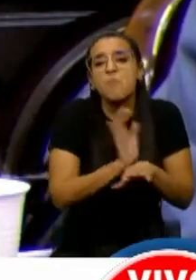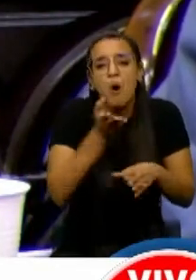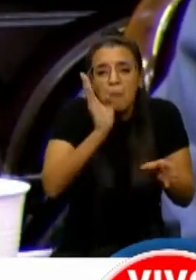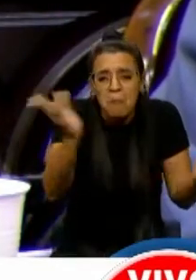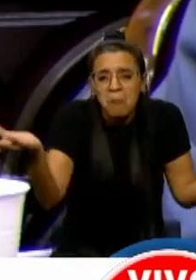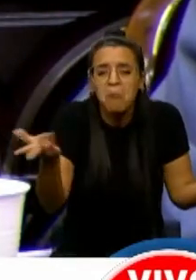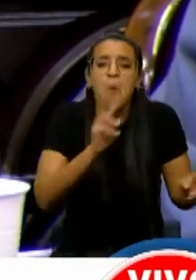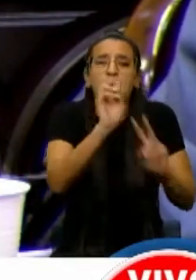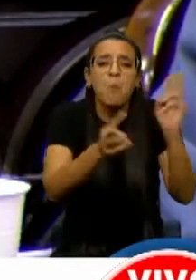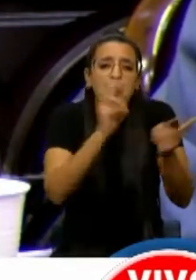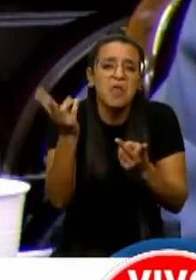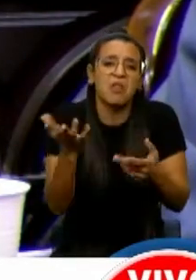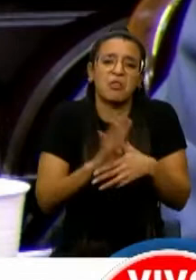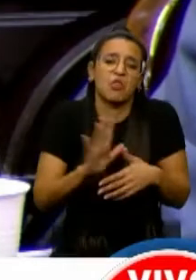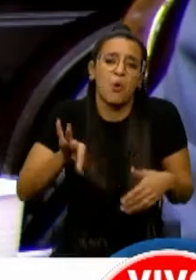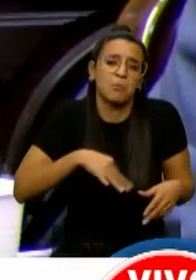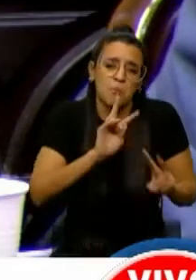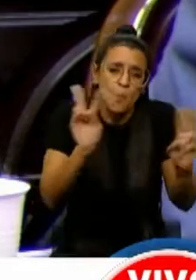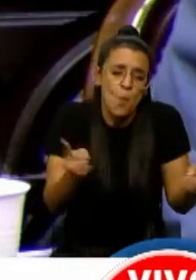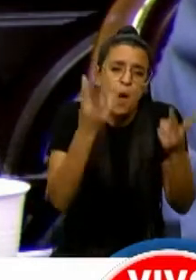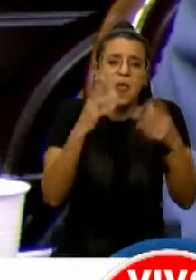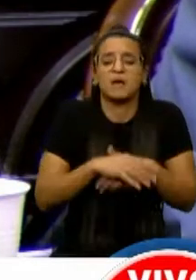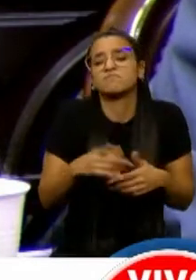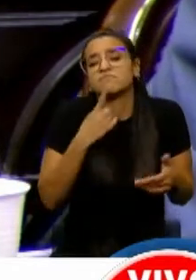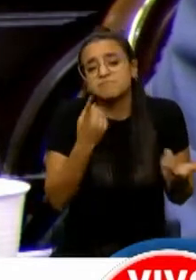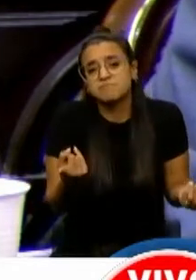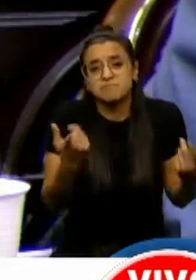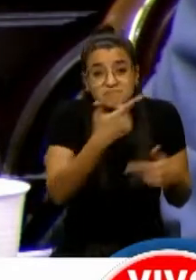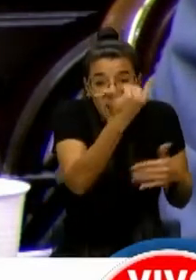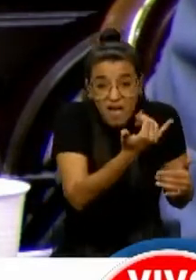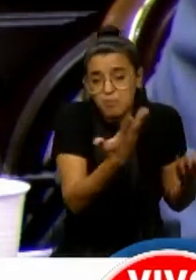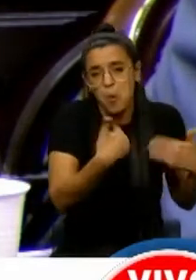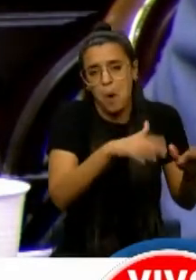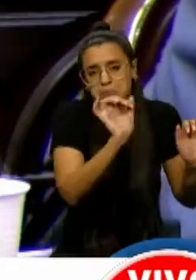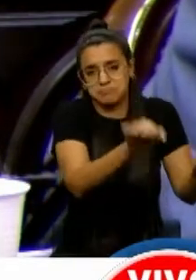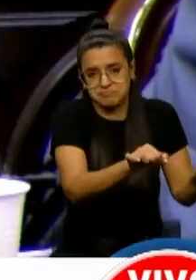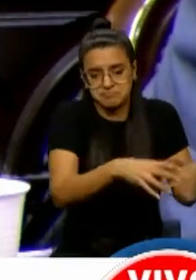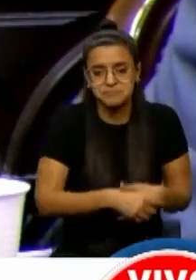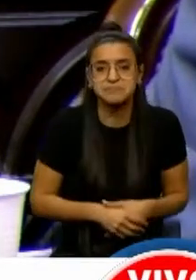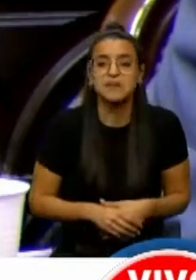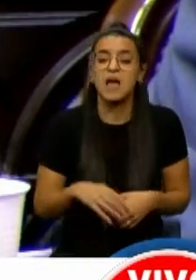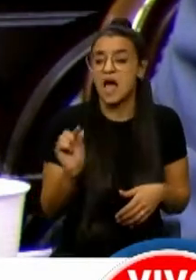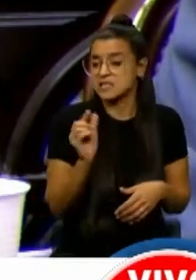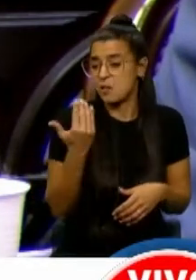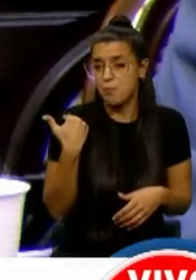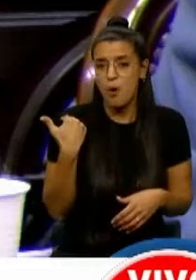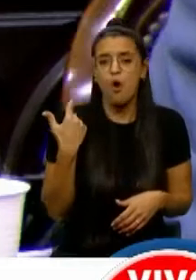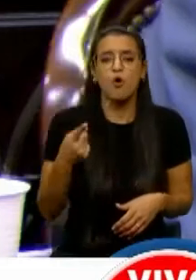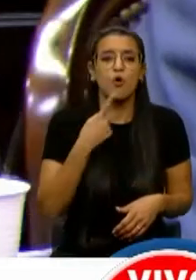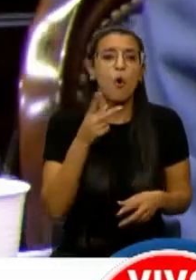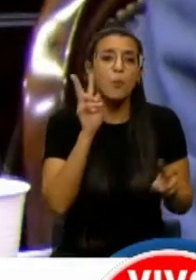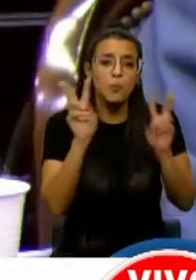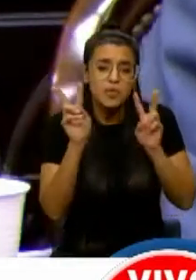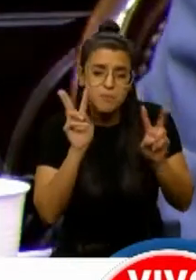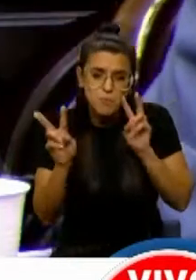liebre, muriendo la vida, que no son aunque sean. Y hace poco las